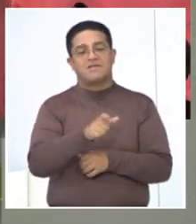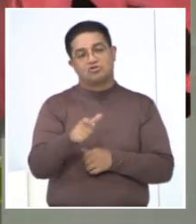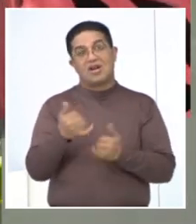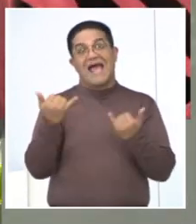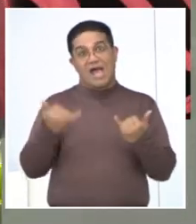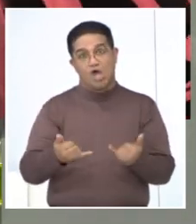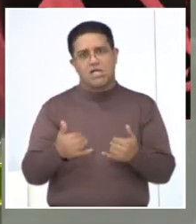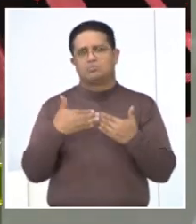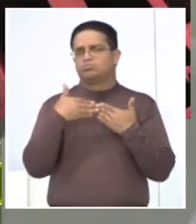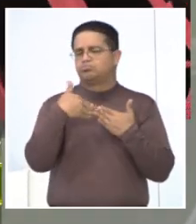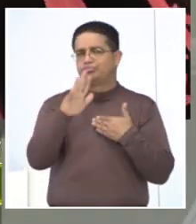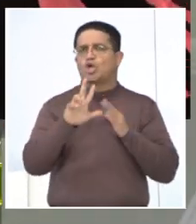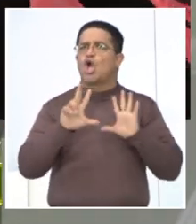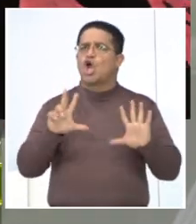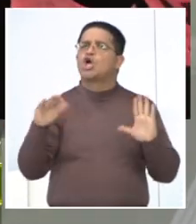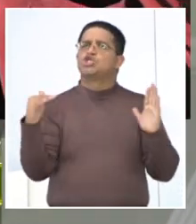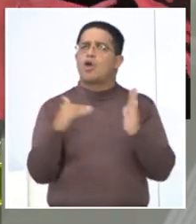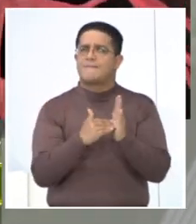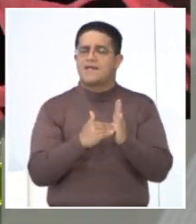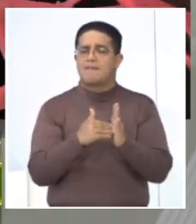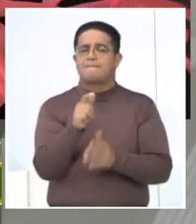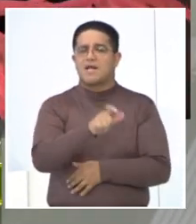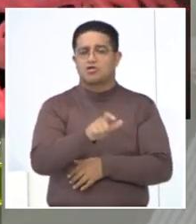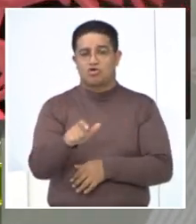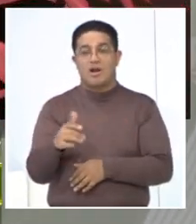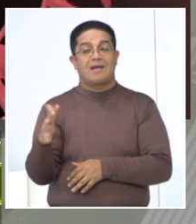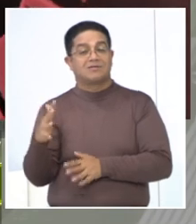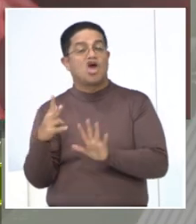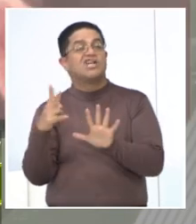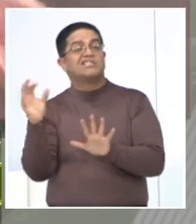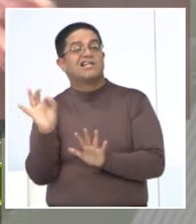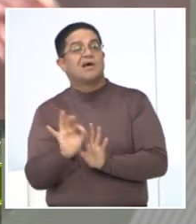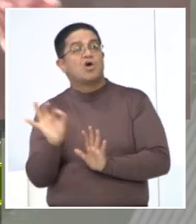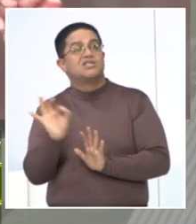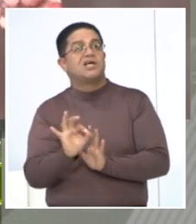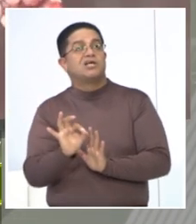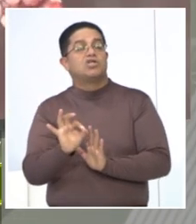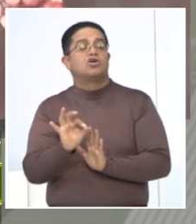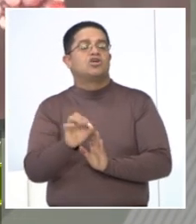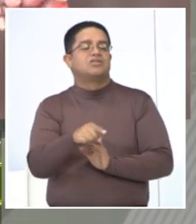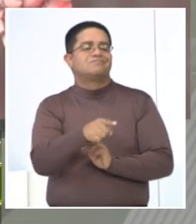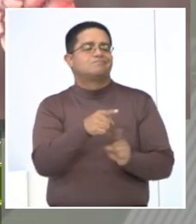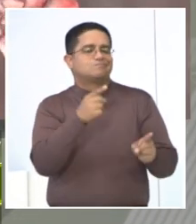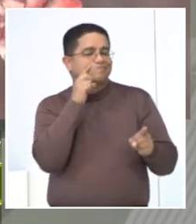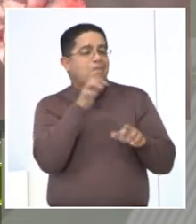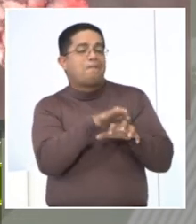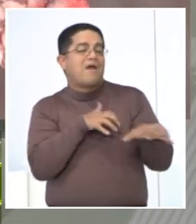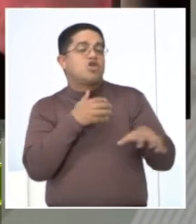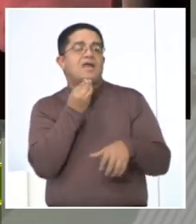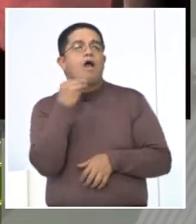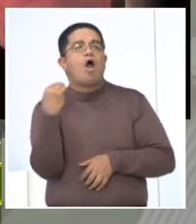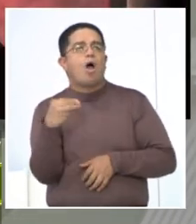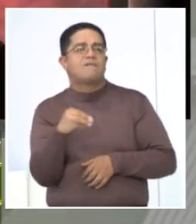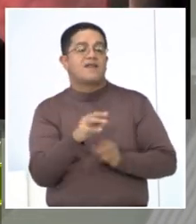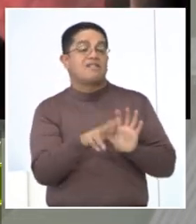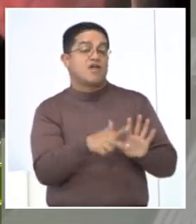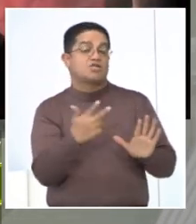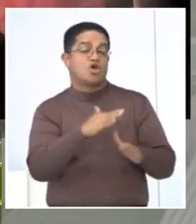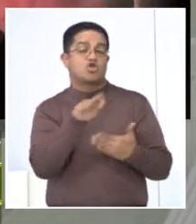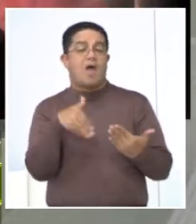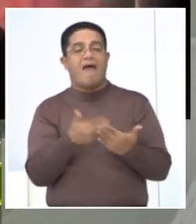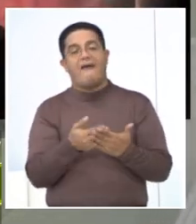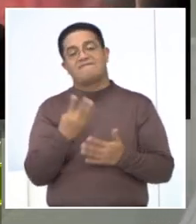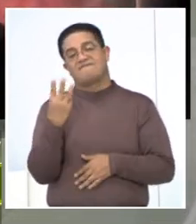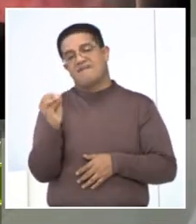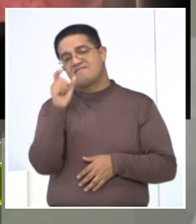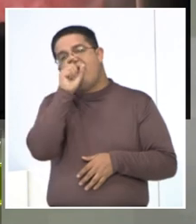reportan más de 8.000 casos de Evali, en los cuales el 80% representan edades entre los 18 y los 35 años de edad. Por supuesto. Además, es